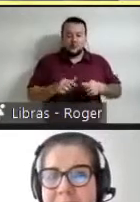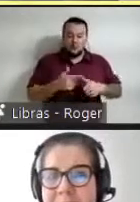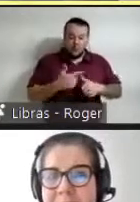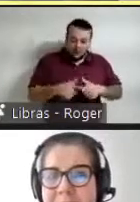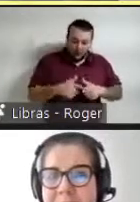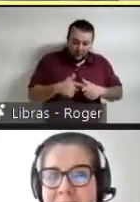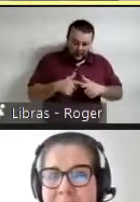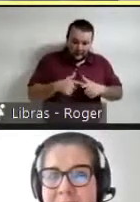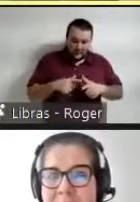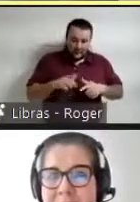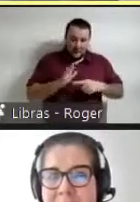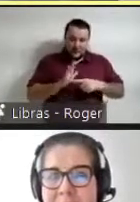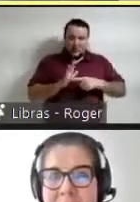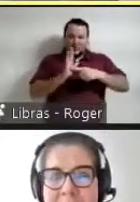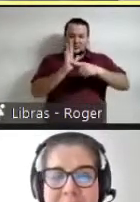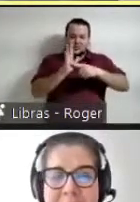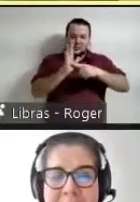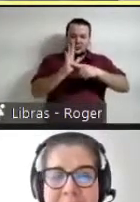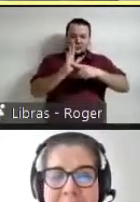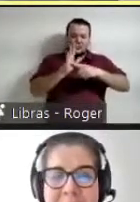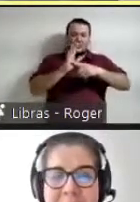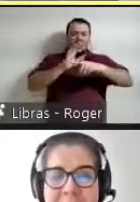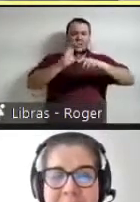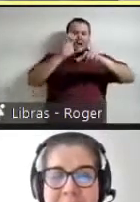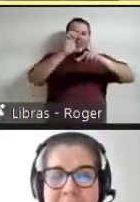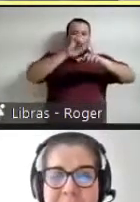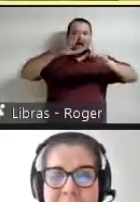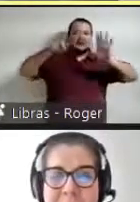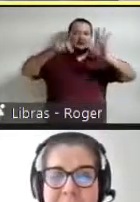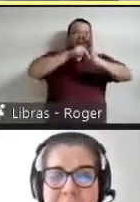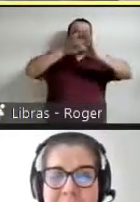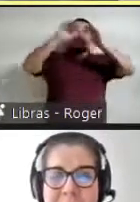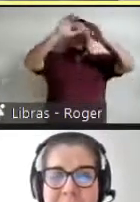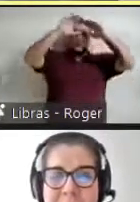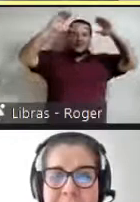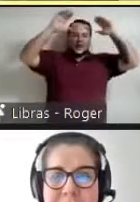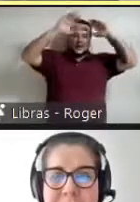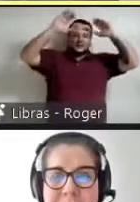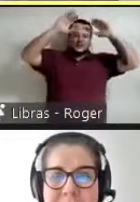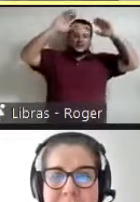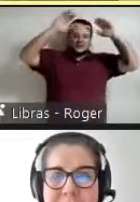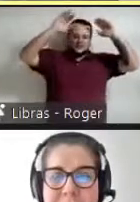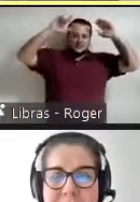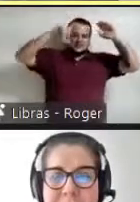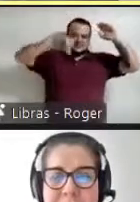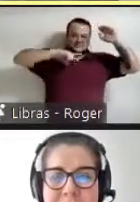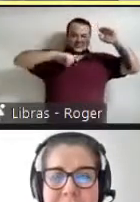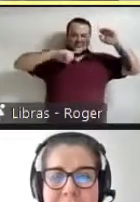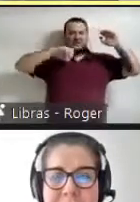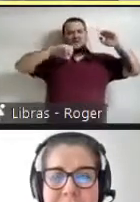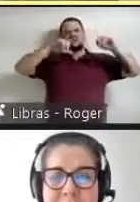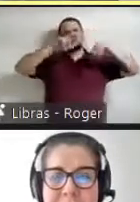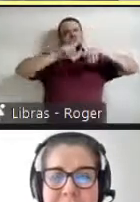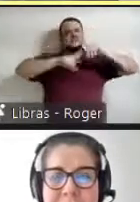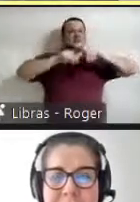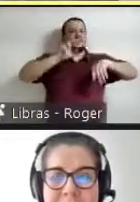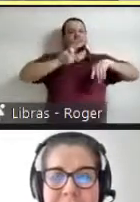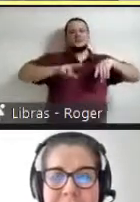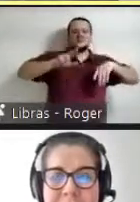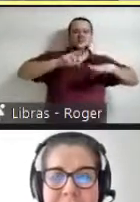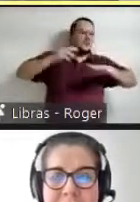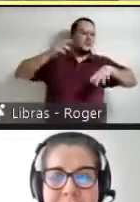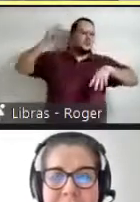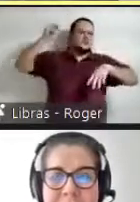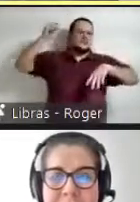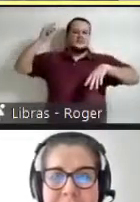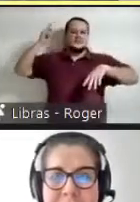aconsejado en el pasado el uso de la quincha una asociación de finas piezas de madera y yeso que proporcionaban soporte para el techo y